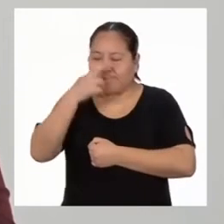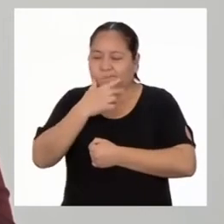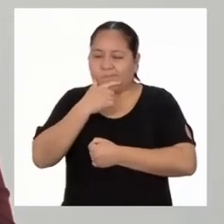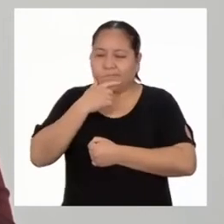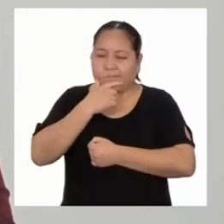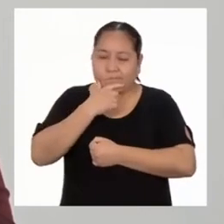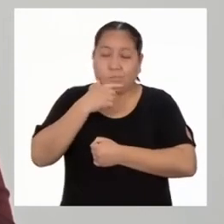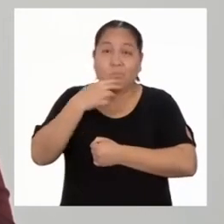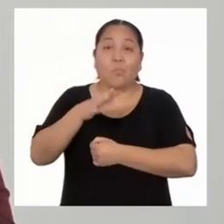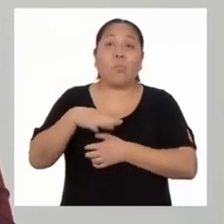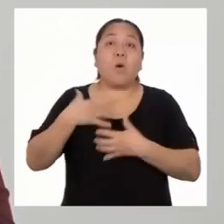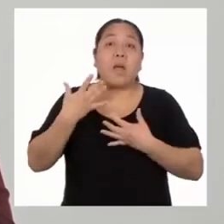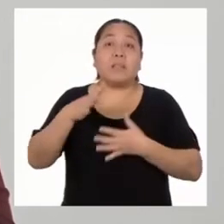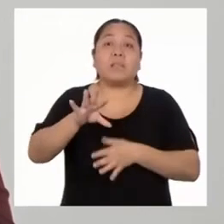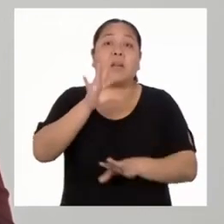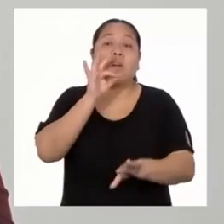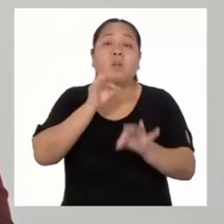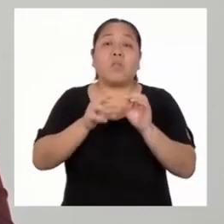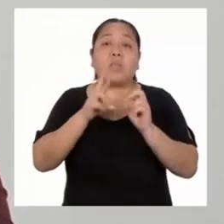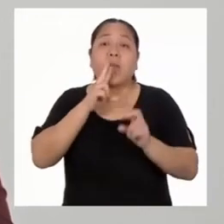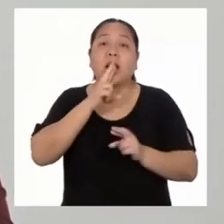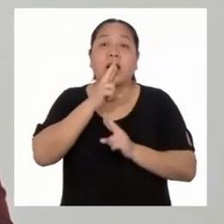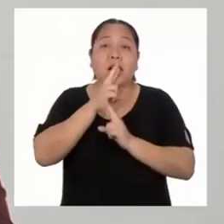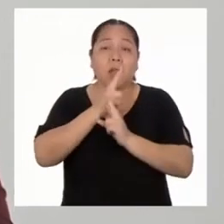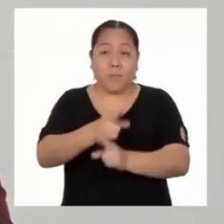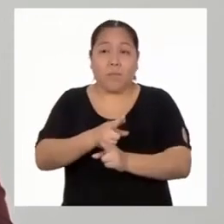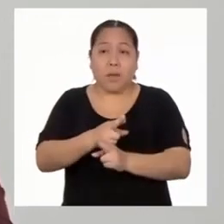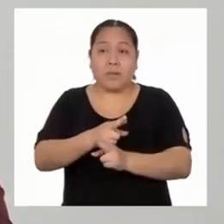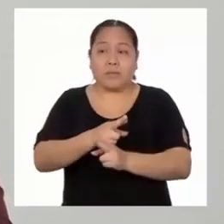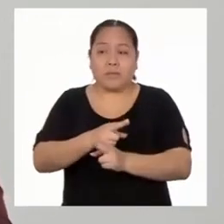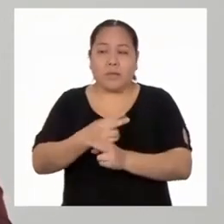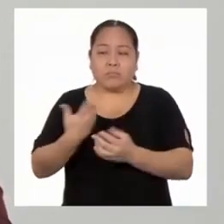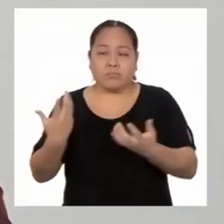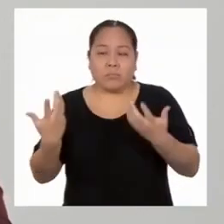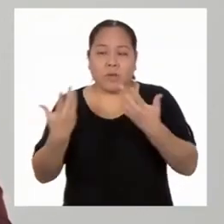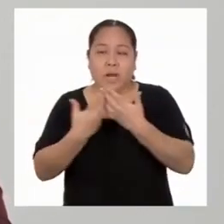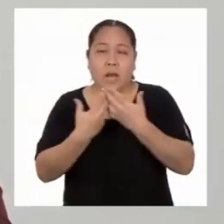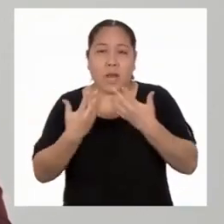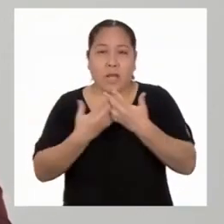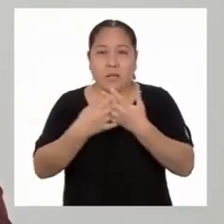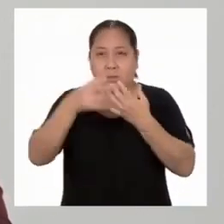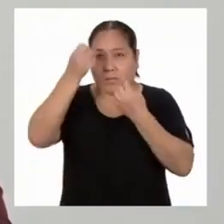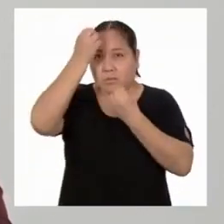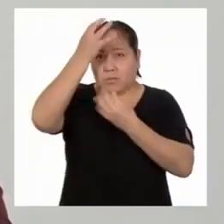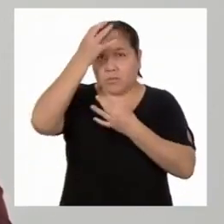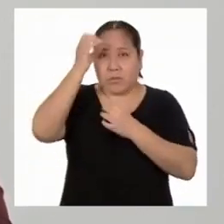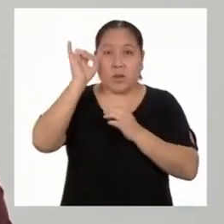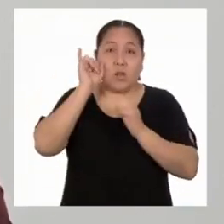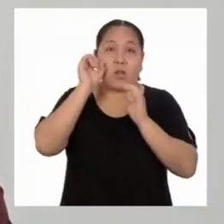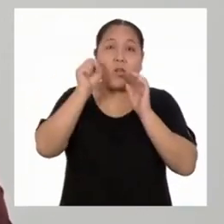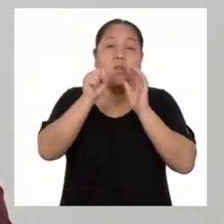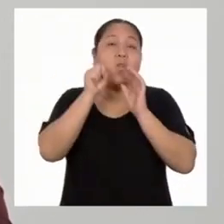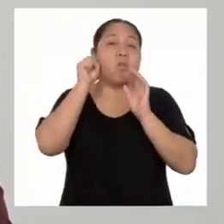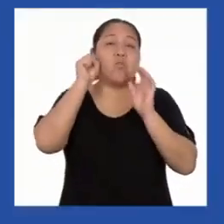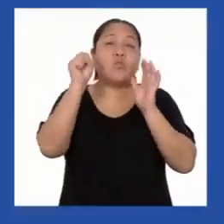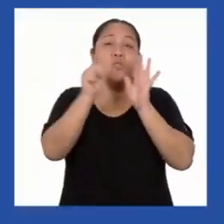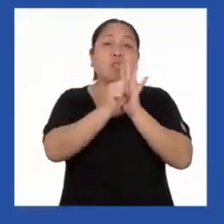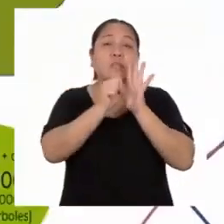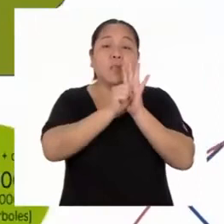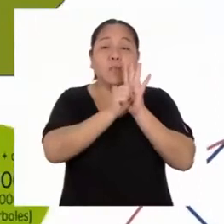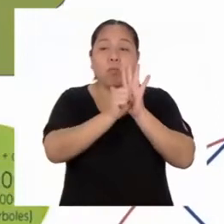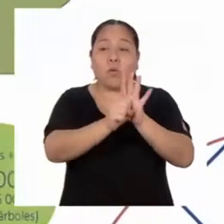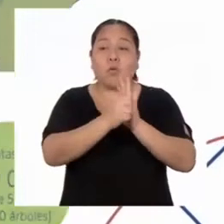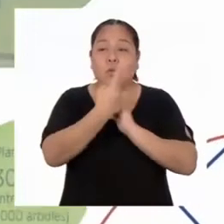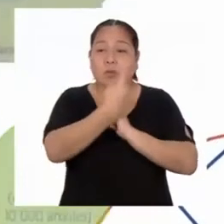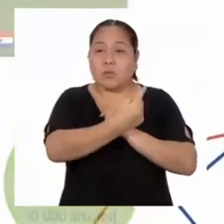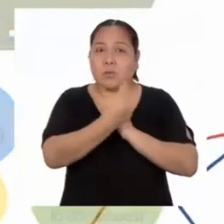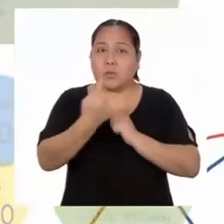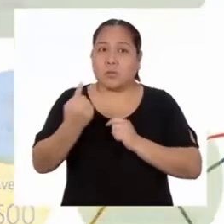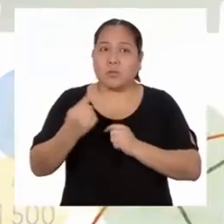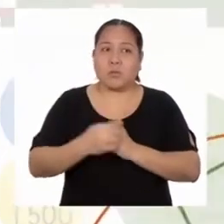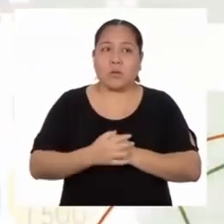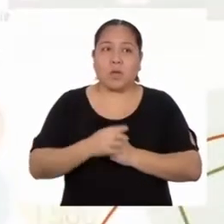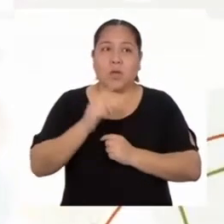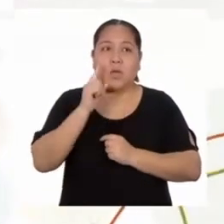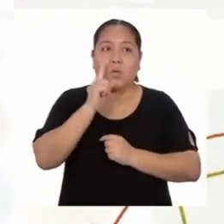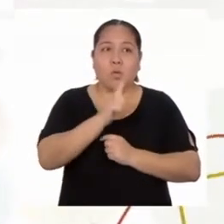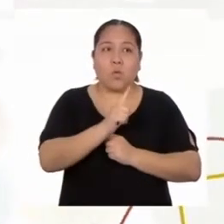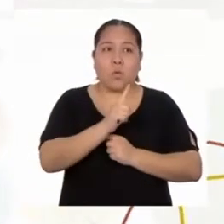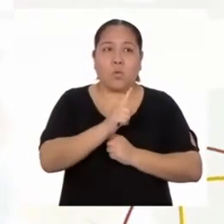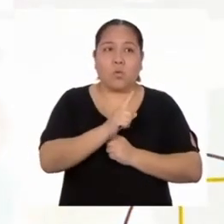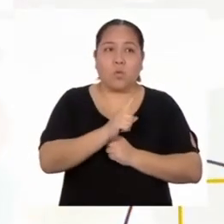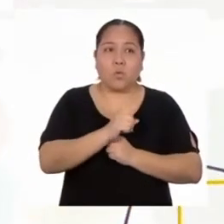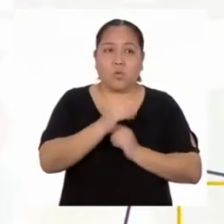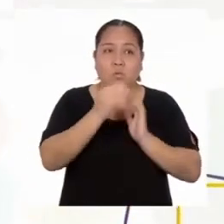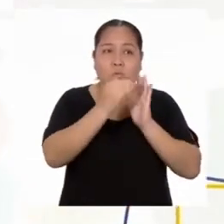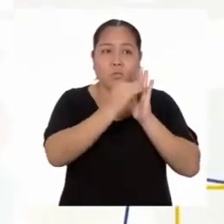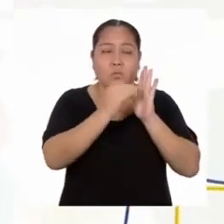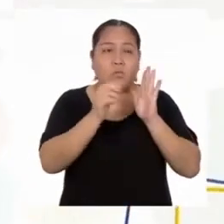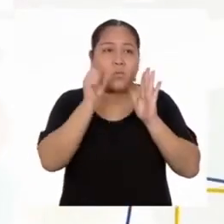la respuesta relacionando la información que presentan los símbolos que aparecen en cada especie. Hay un símbolo debajo de la imagen